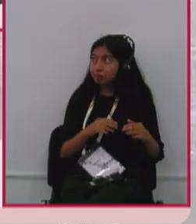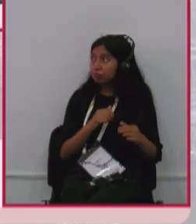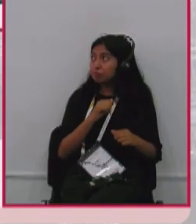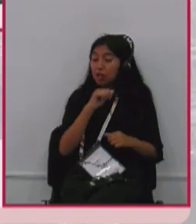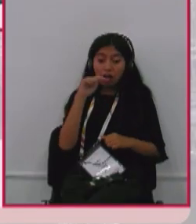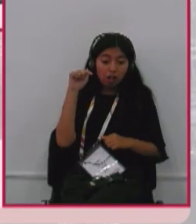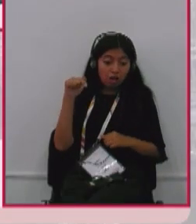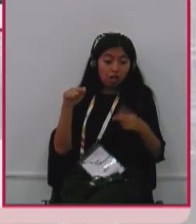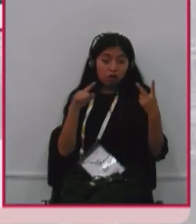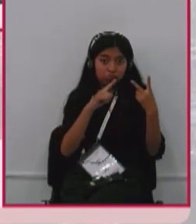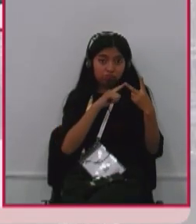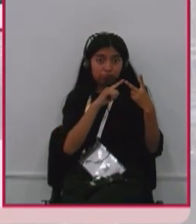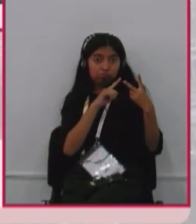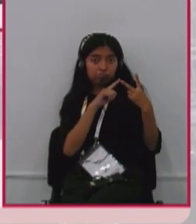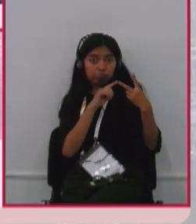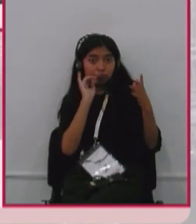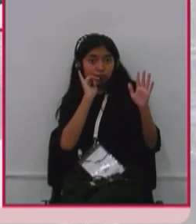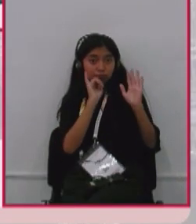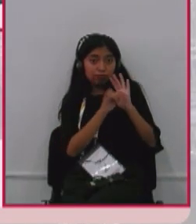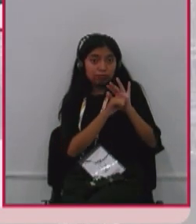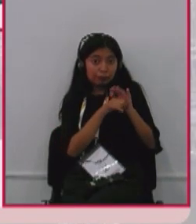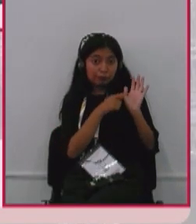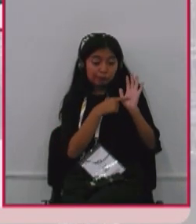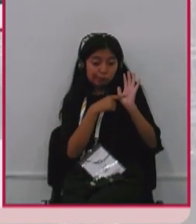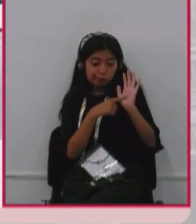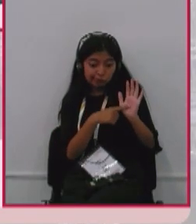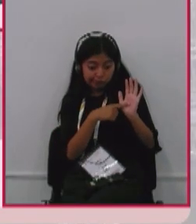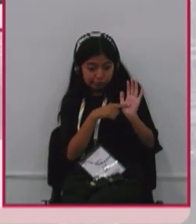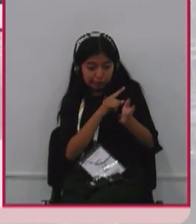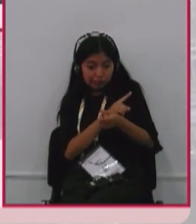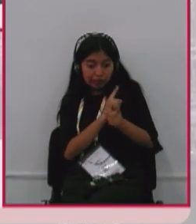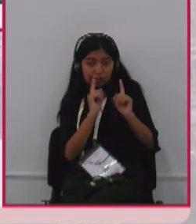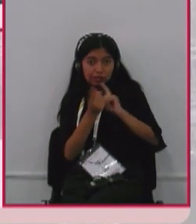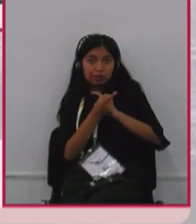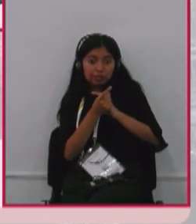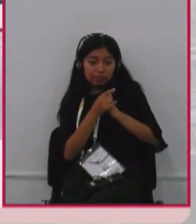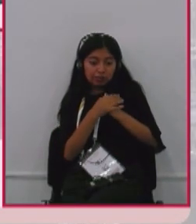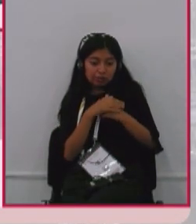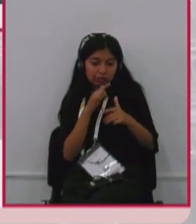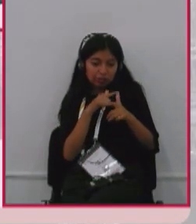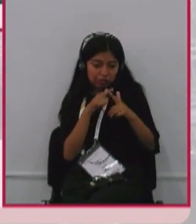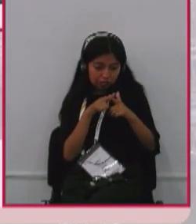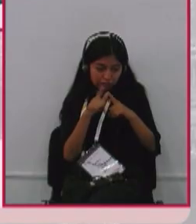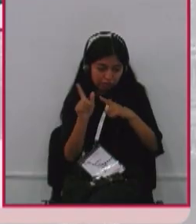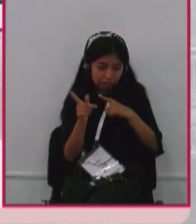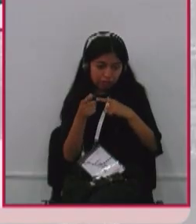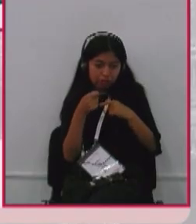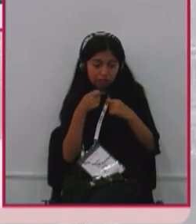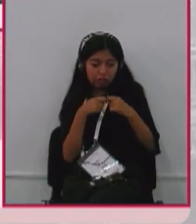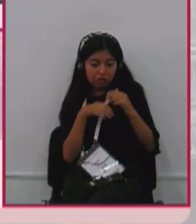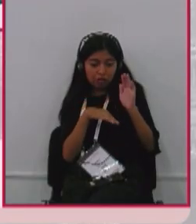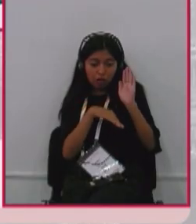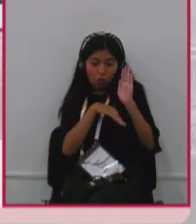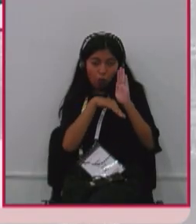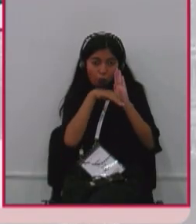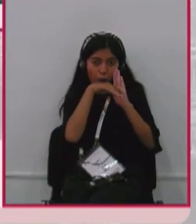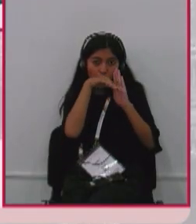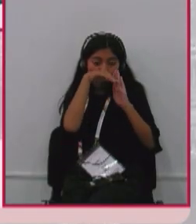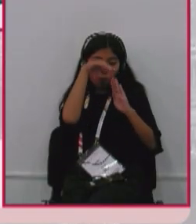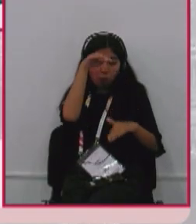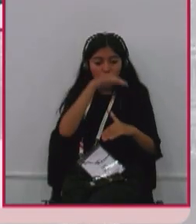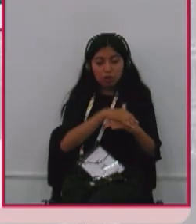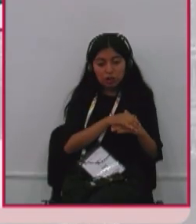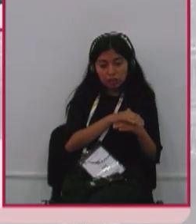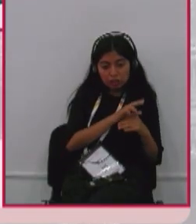gráficas que nos muestran los cambios que se realizaron. Acá entonces está el tratamiento. Ellos aumentaron de estas